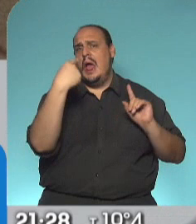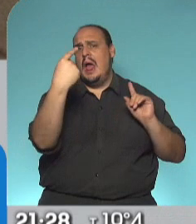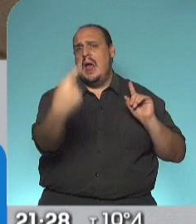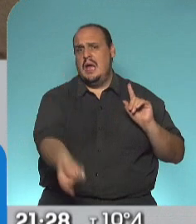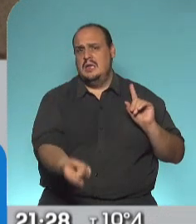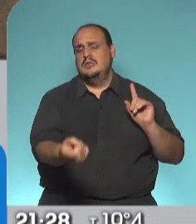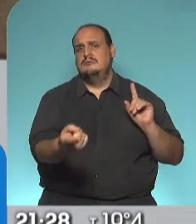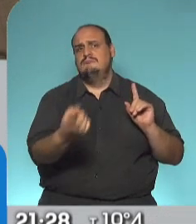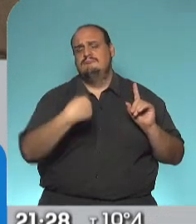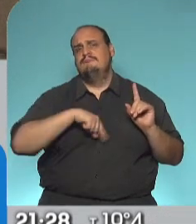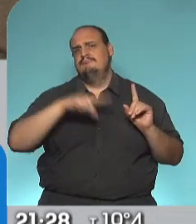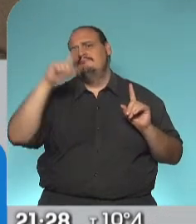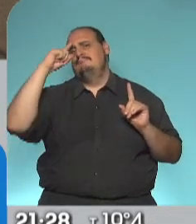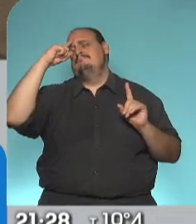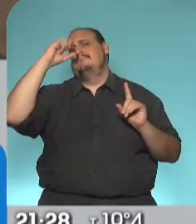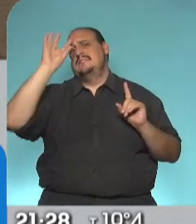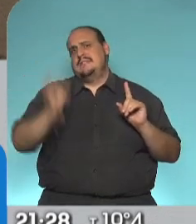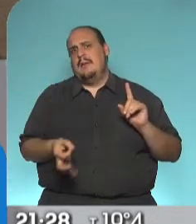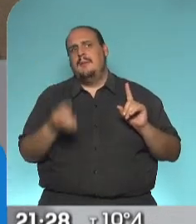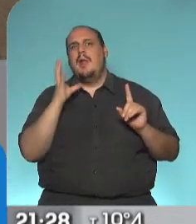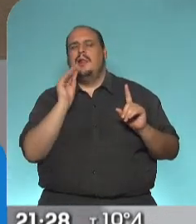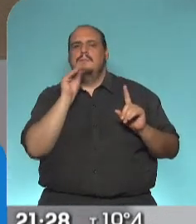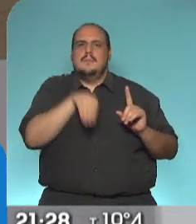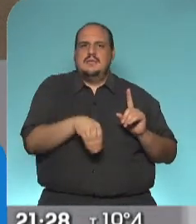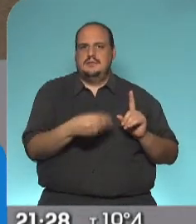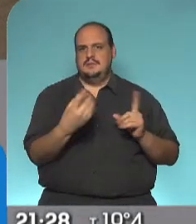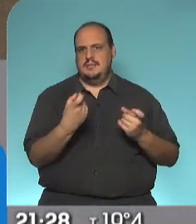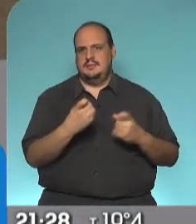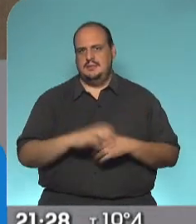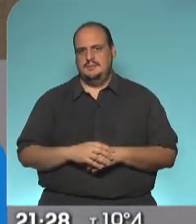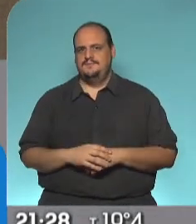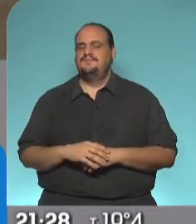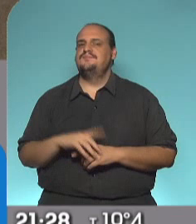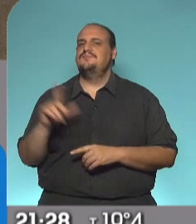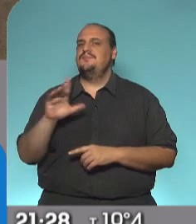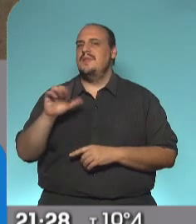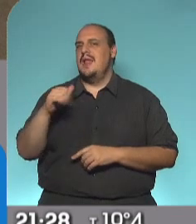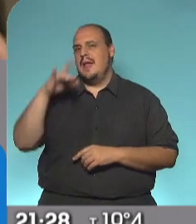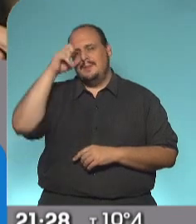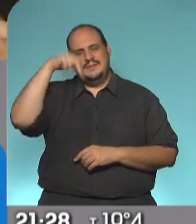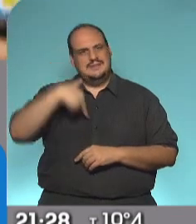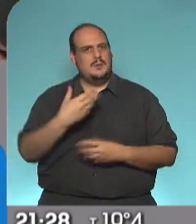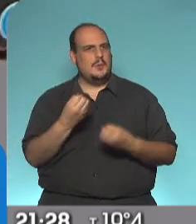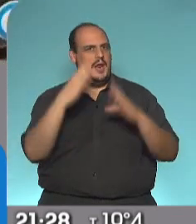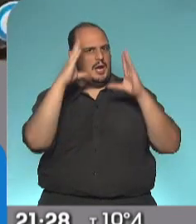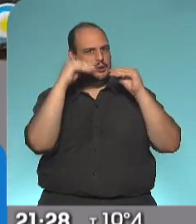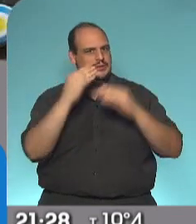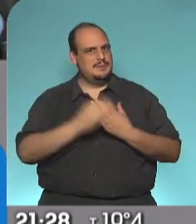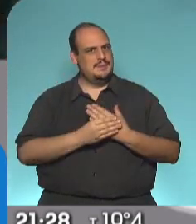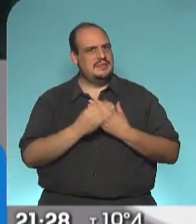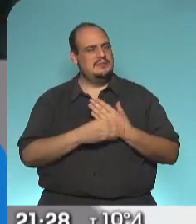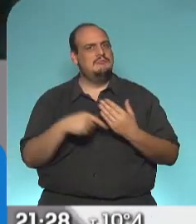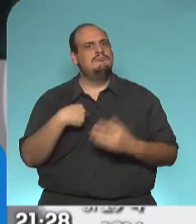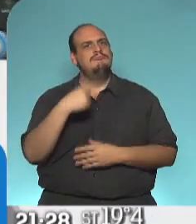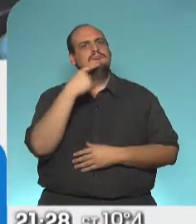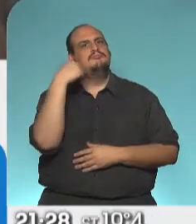que vamos a tener que asistir las con un complemento con algo adicional lamen qué tal buenas noches ministros le quería consultar lo siguiente tiene que ver